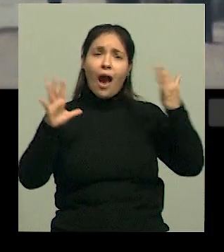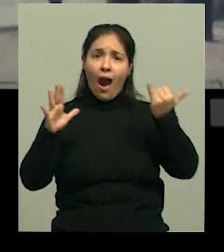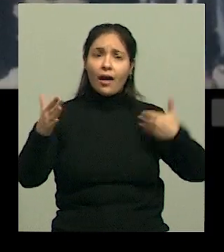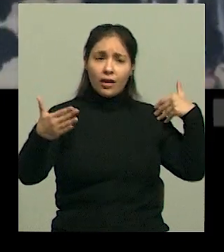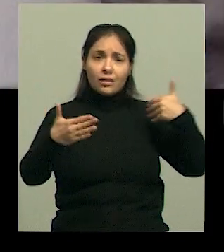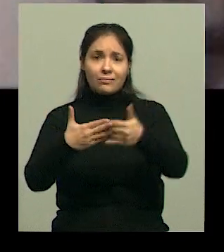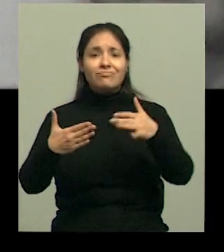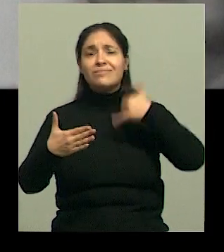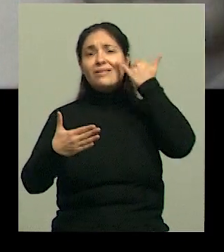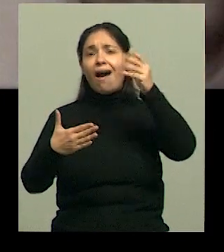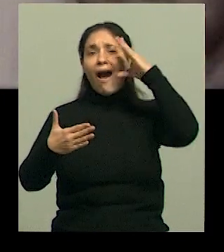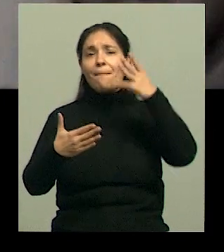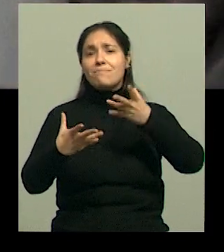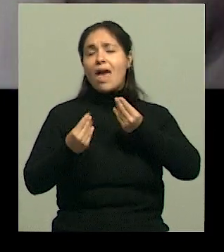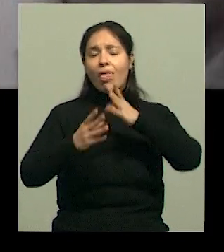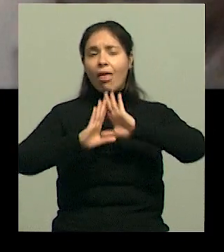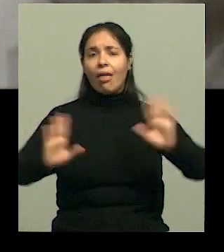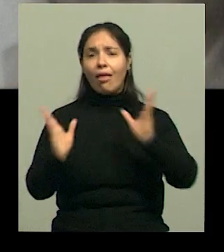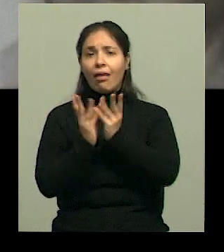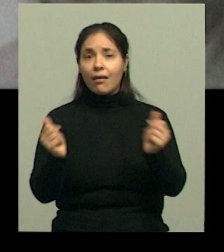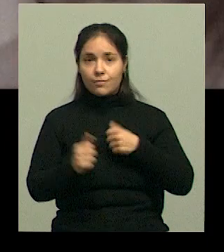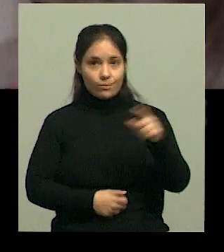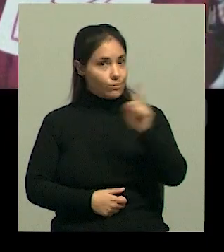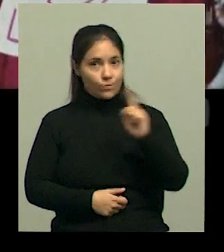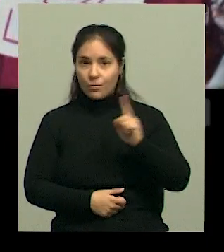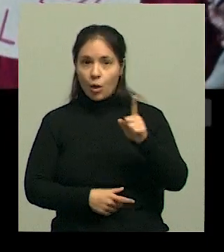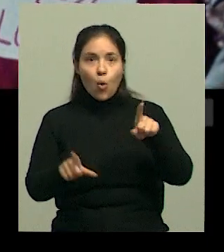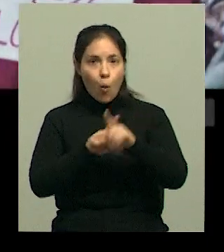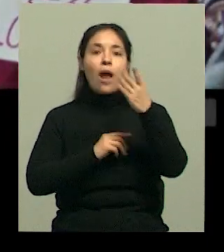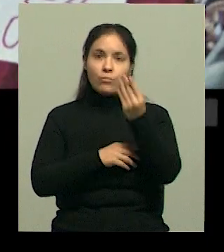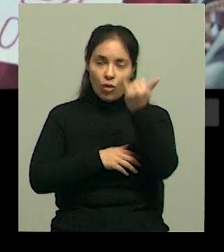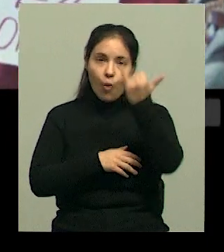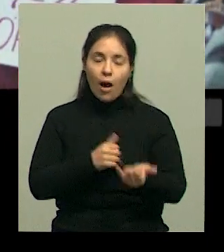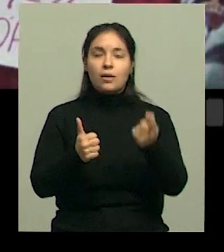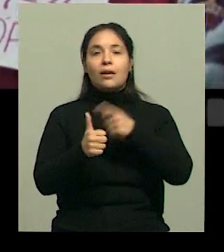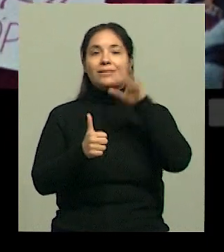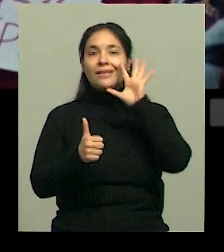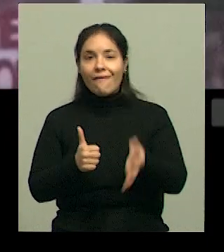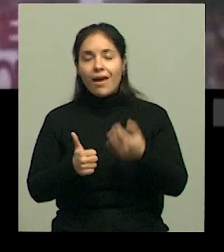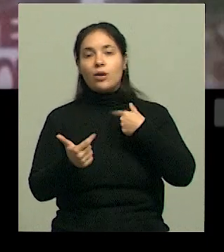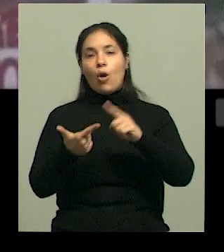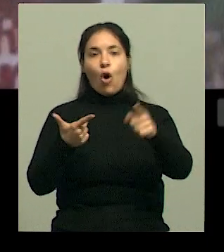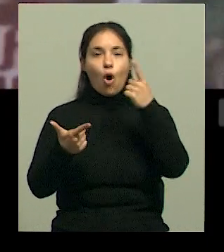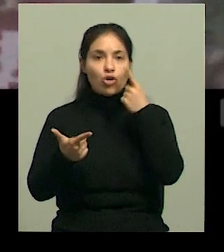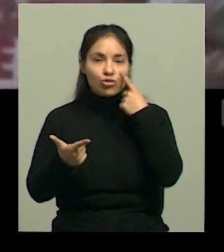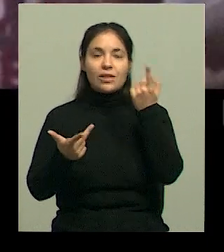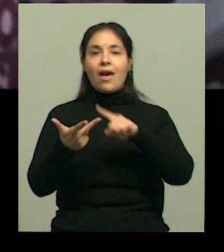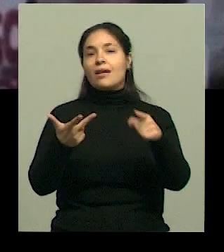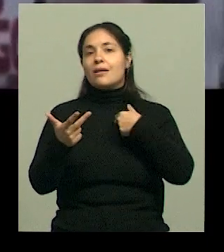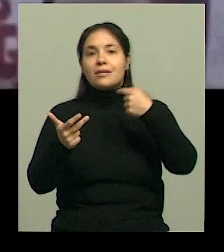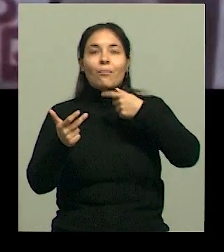hay miedo todavía a hablar, a conocer, a saber, a meterse